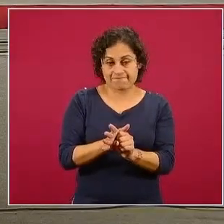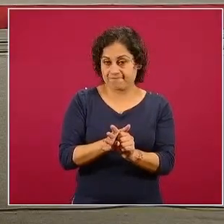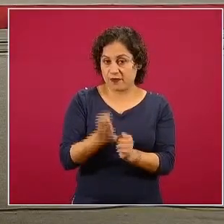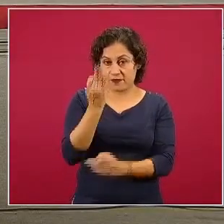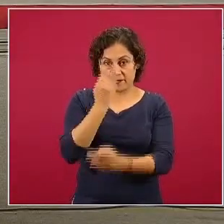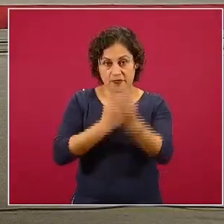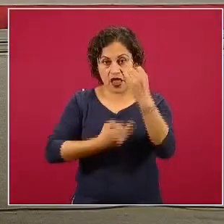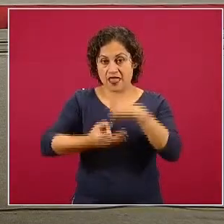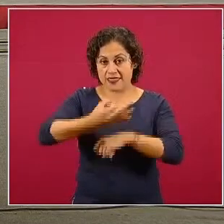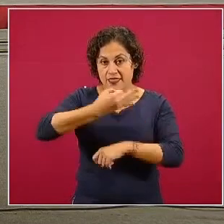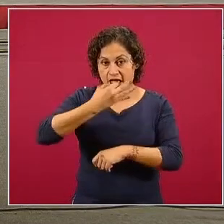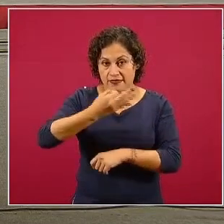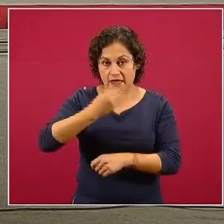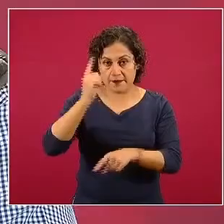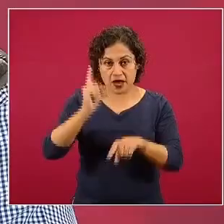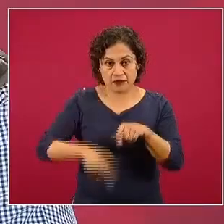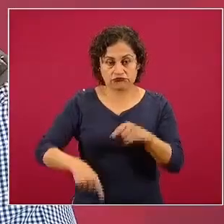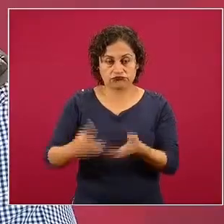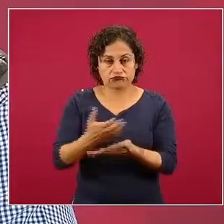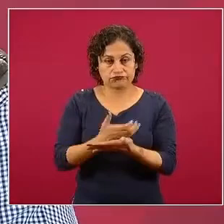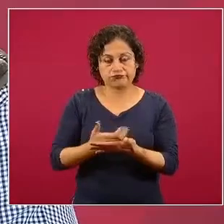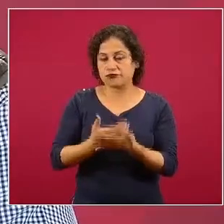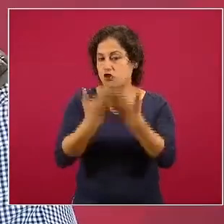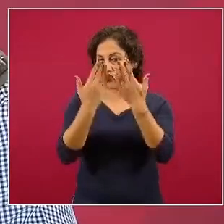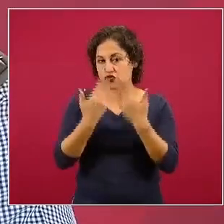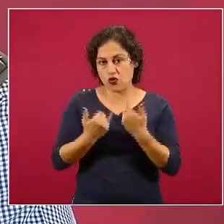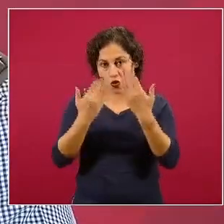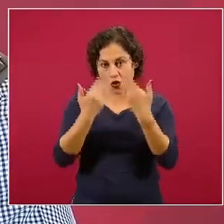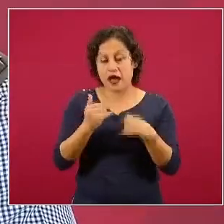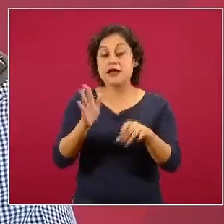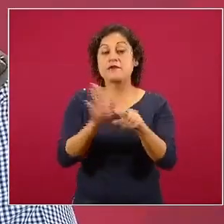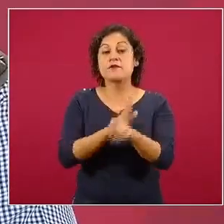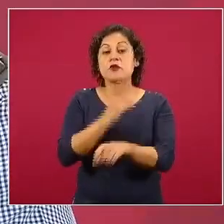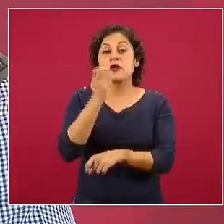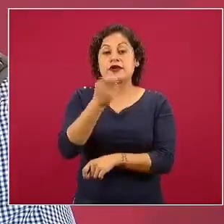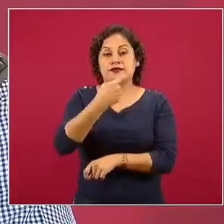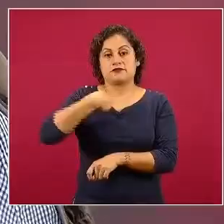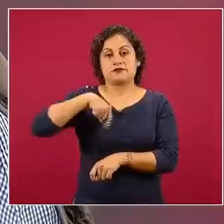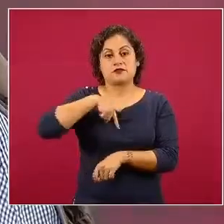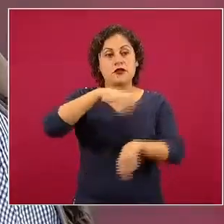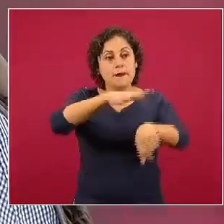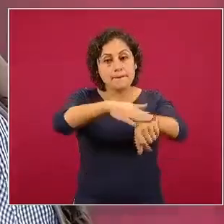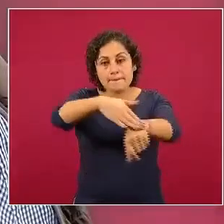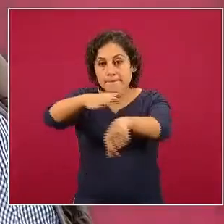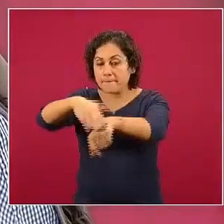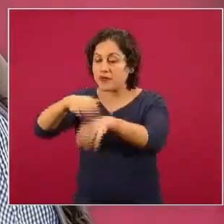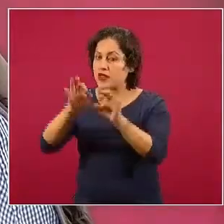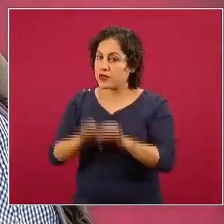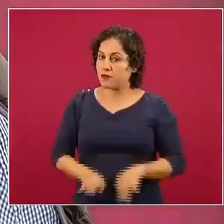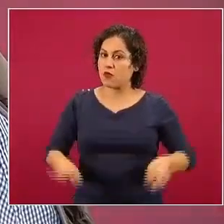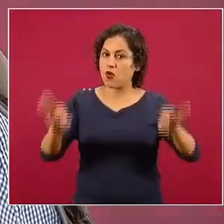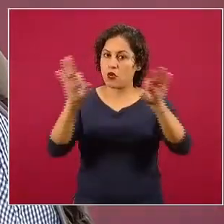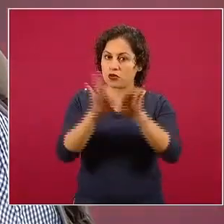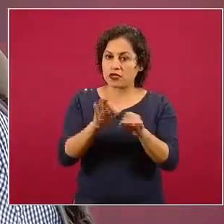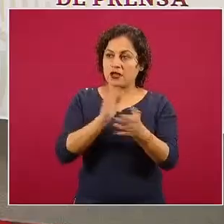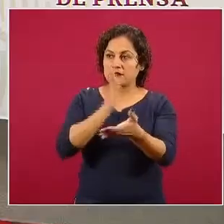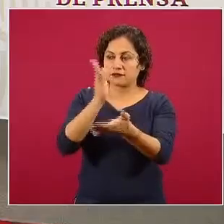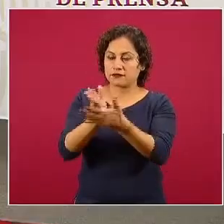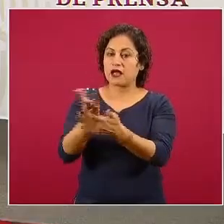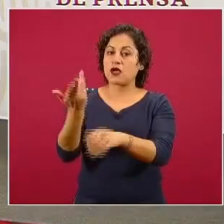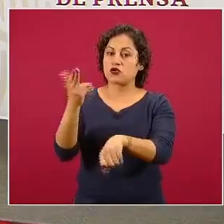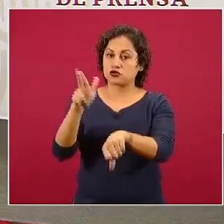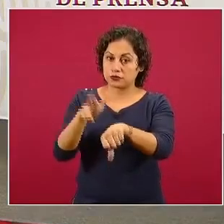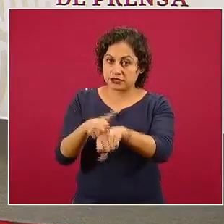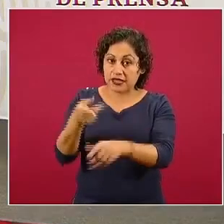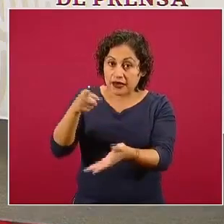el llamado a demandar una atención, digamos, especializada de un profesional de la salud que en su momento lo